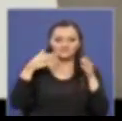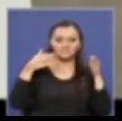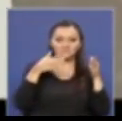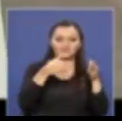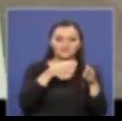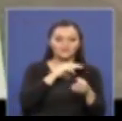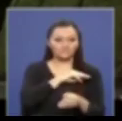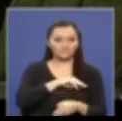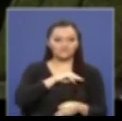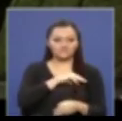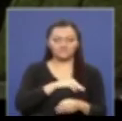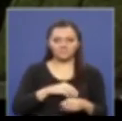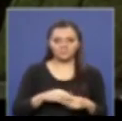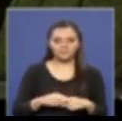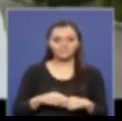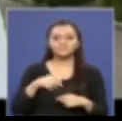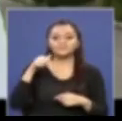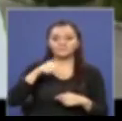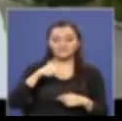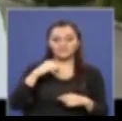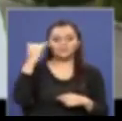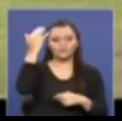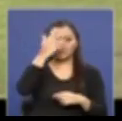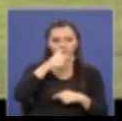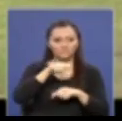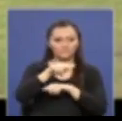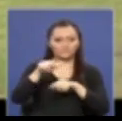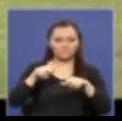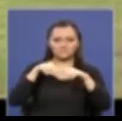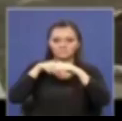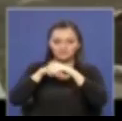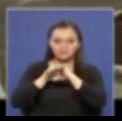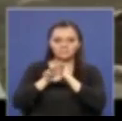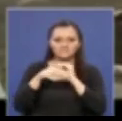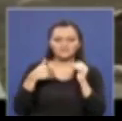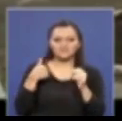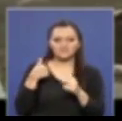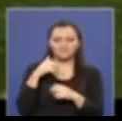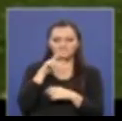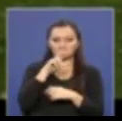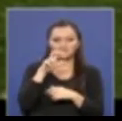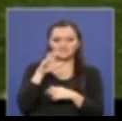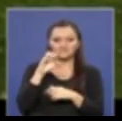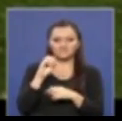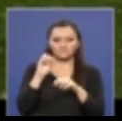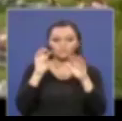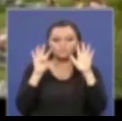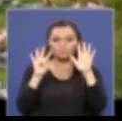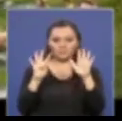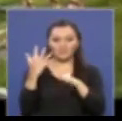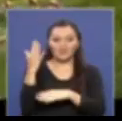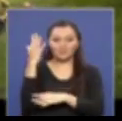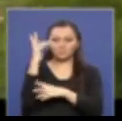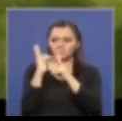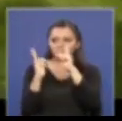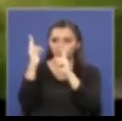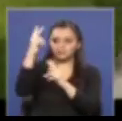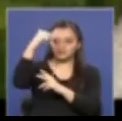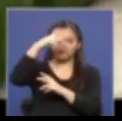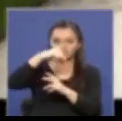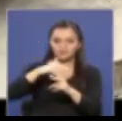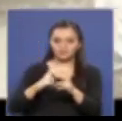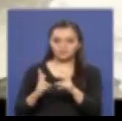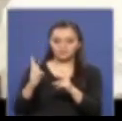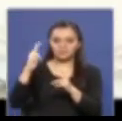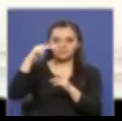municipal. Este impresionante lugar posee 309 esculturas en ciprés que parecen dar vida a